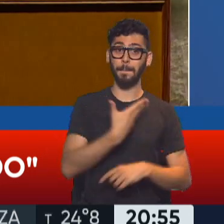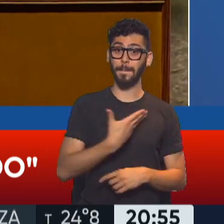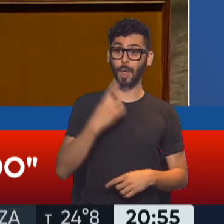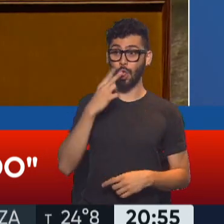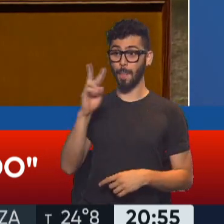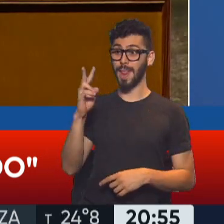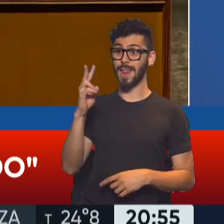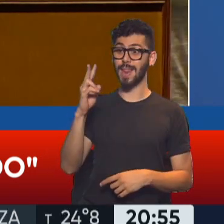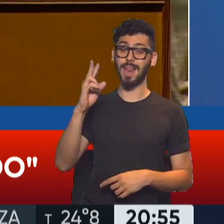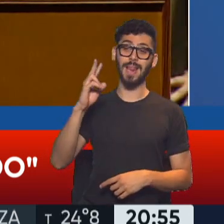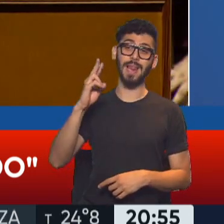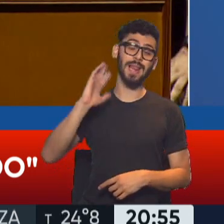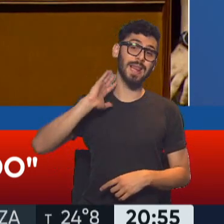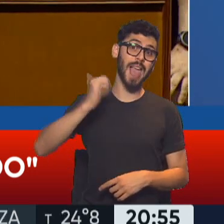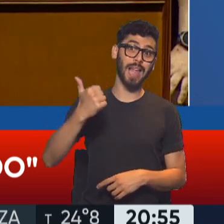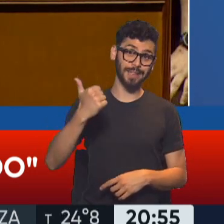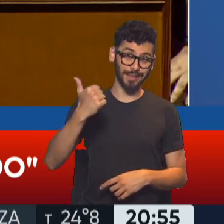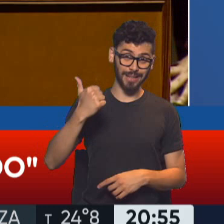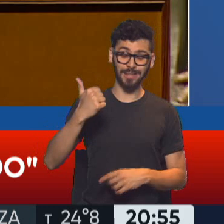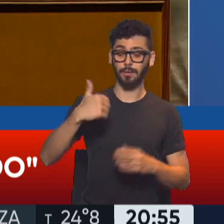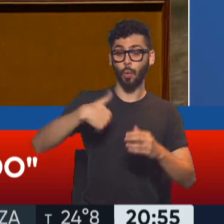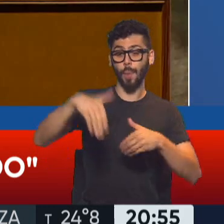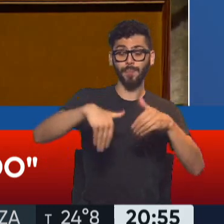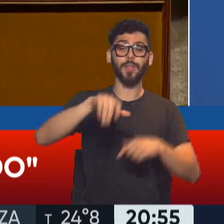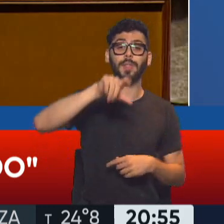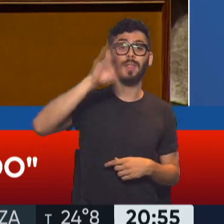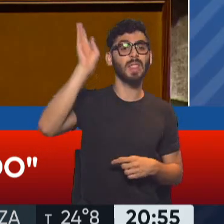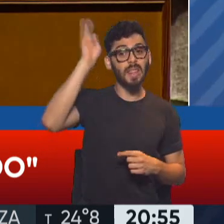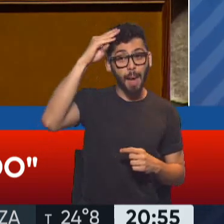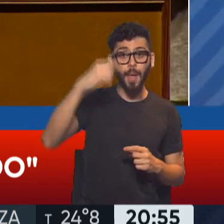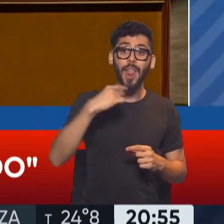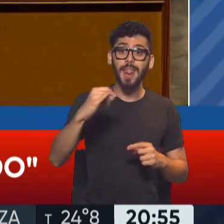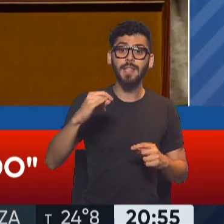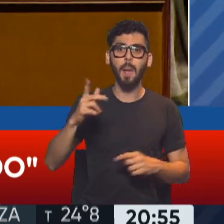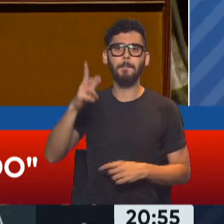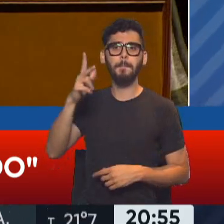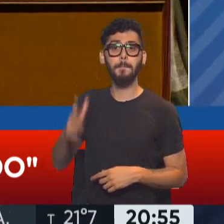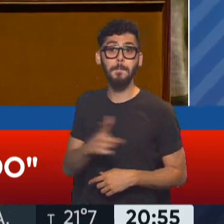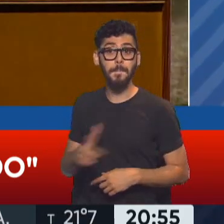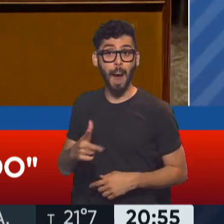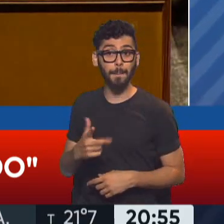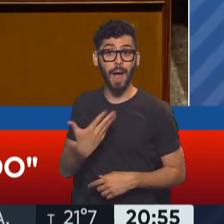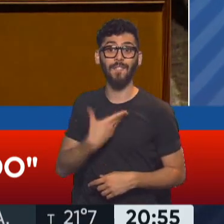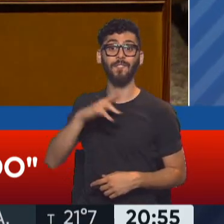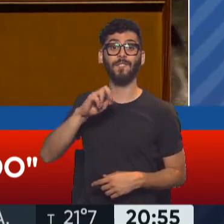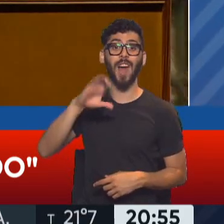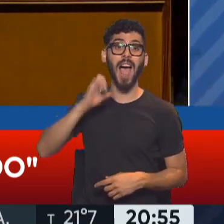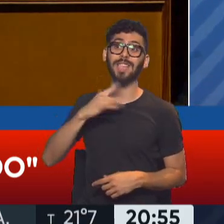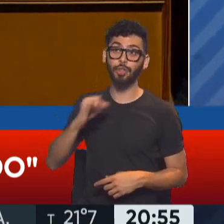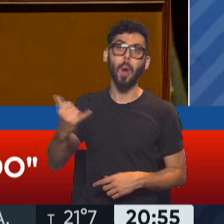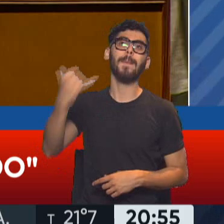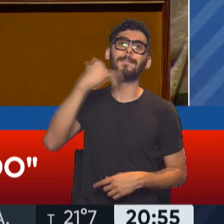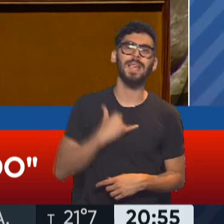del 2016, Trump anuncia por un Twitter que había recibido una llamada del Papa Francisco deseándole la mejor de las